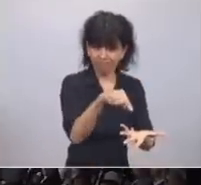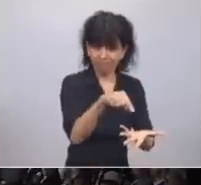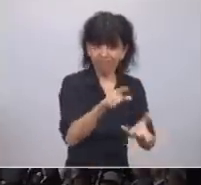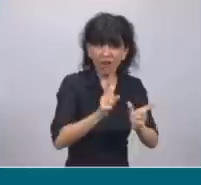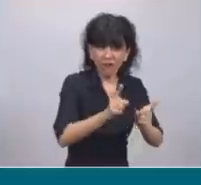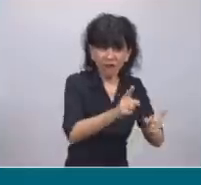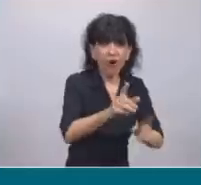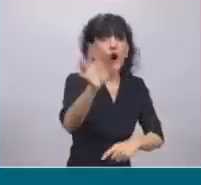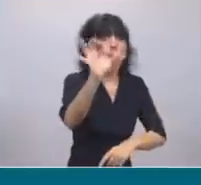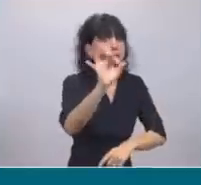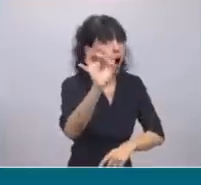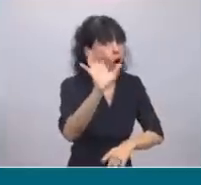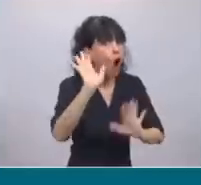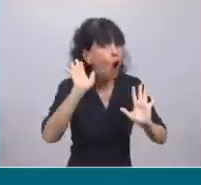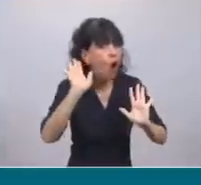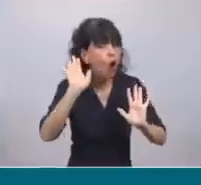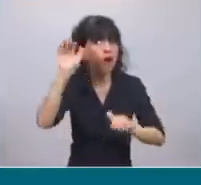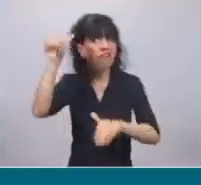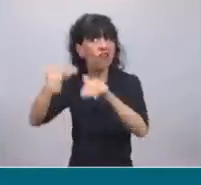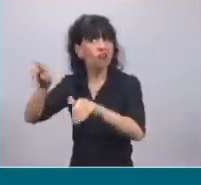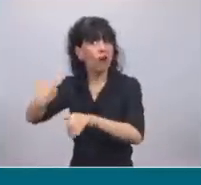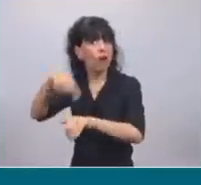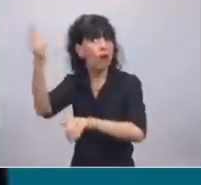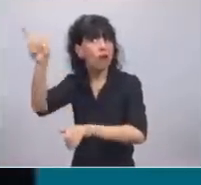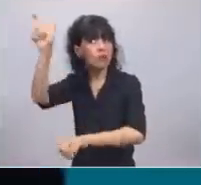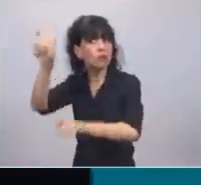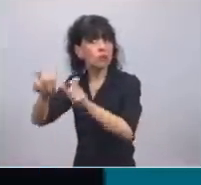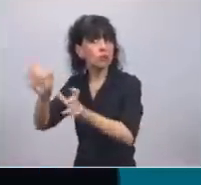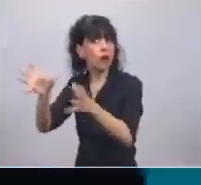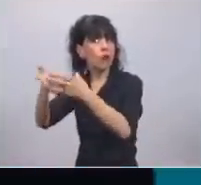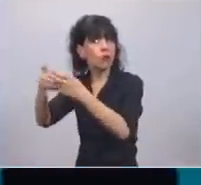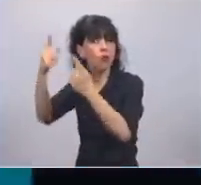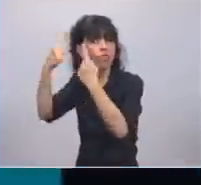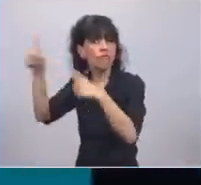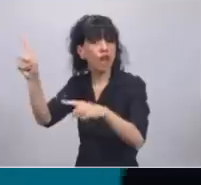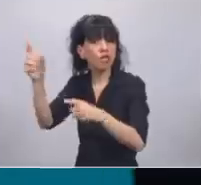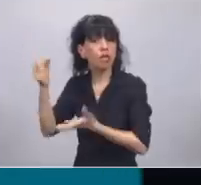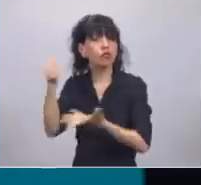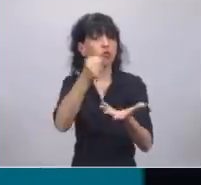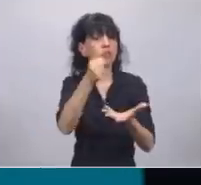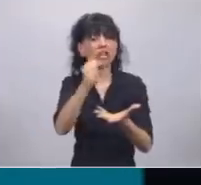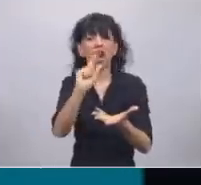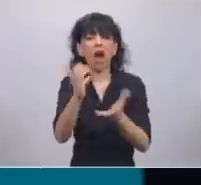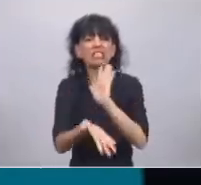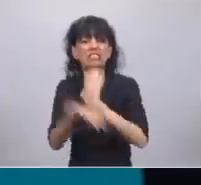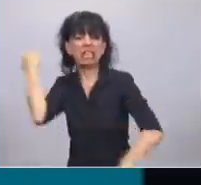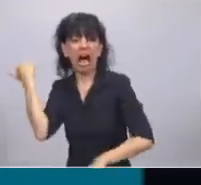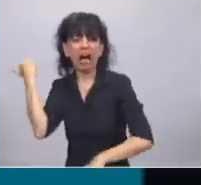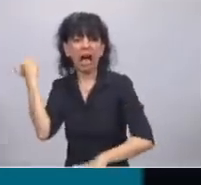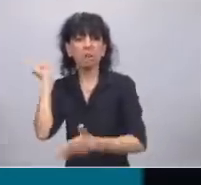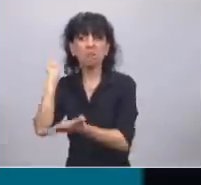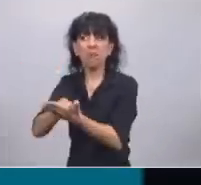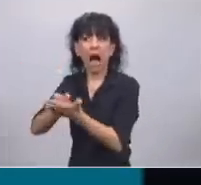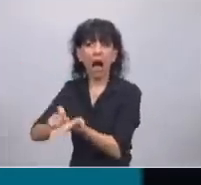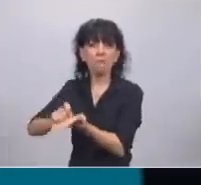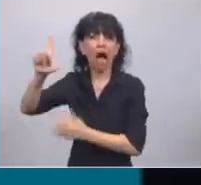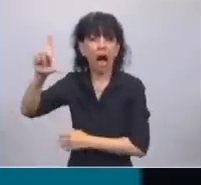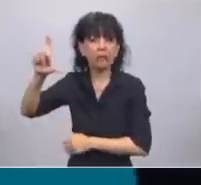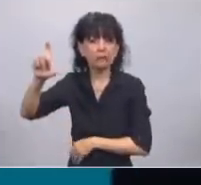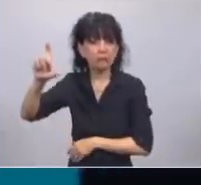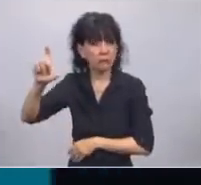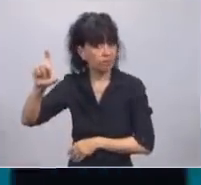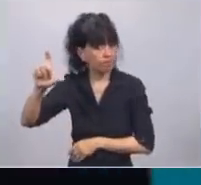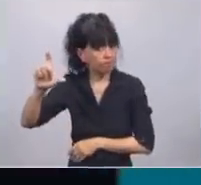una candidata o un candidato que recorte los subsidios. La diferencia es en